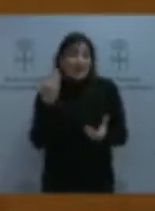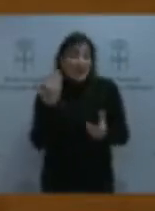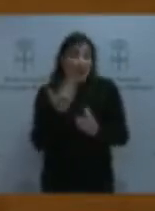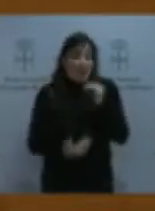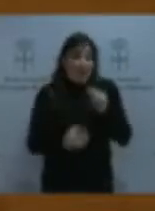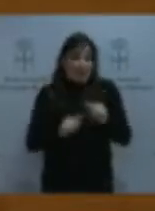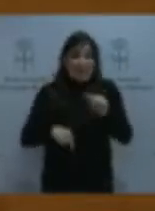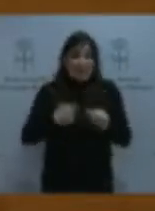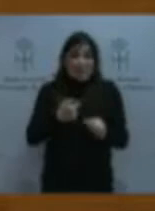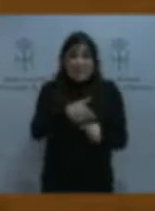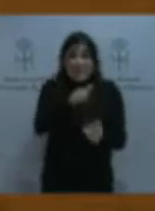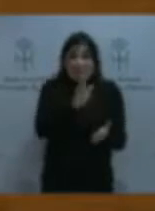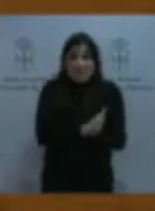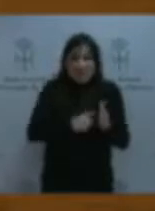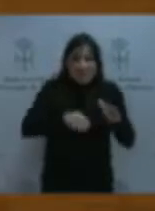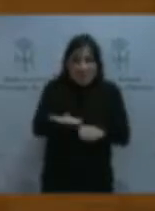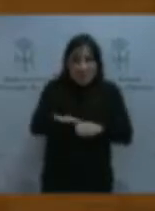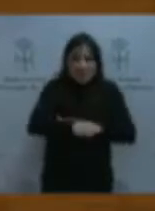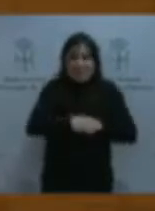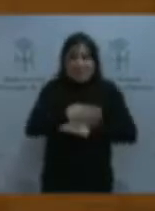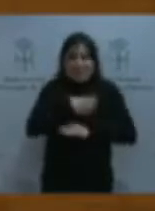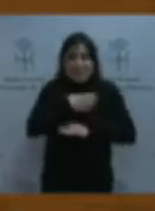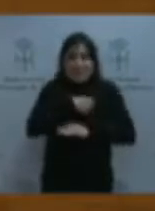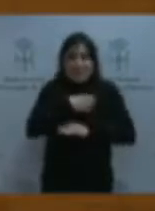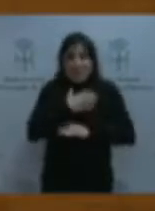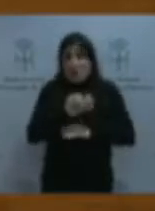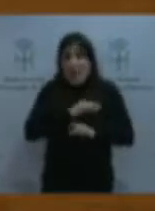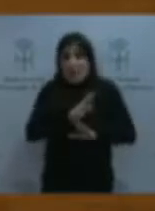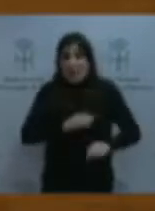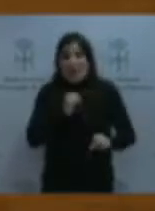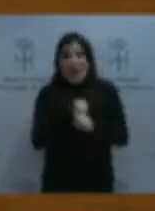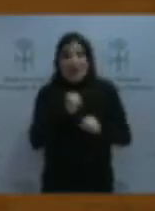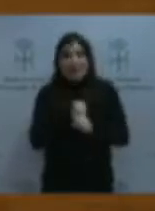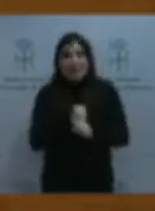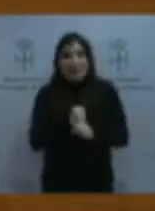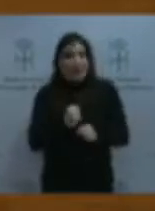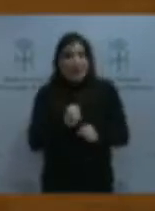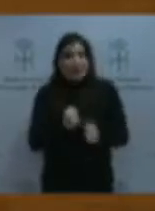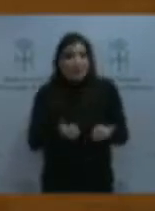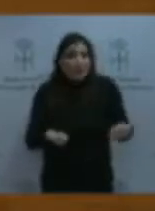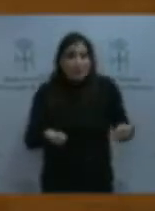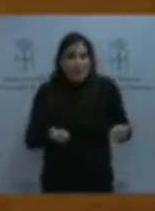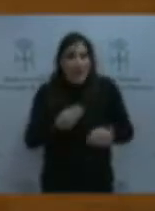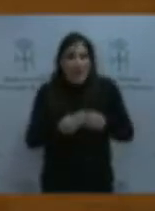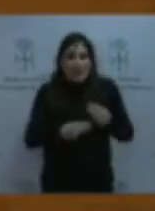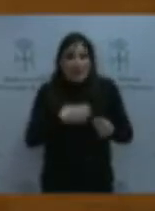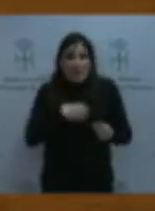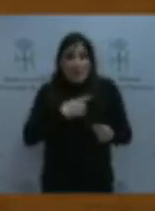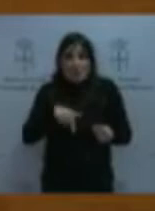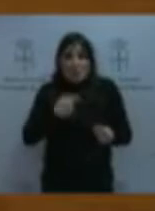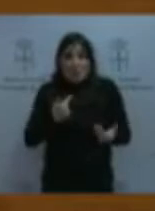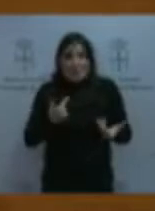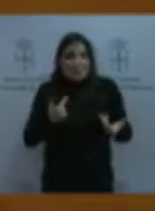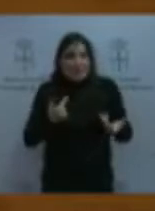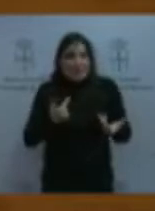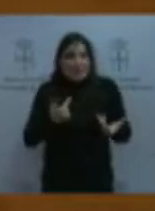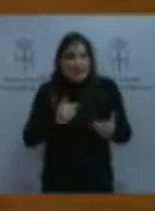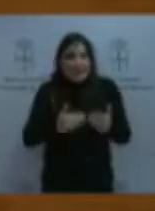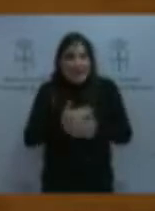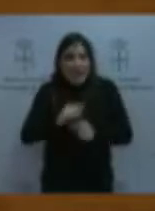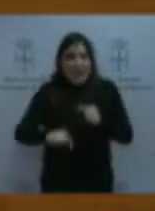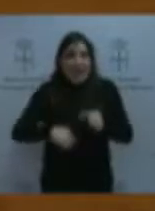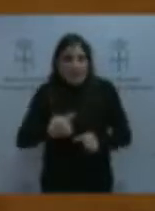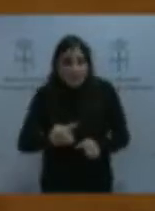trabajo que se amontona, que los empleados y empleadas deben sacar adelante. Por otra parte, se continúa trabajando en papel, lo que hace que el trabajo